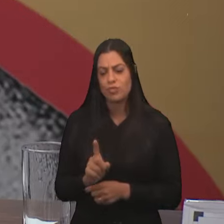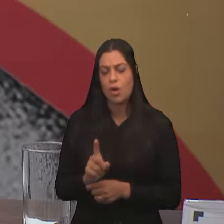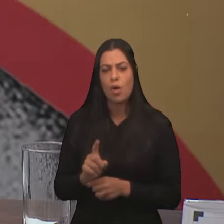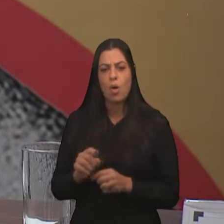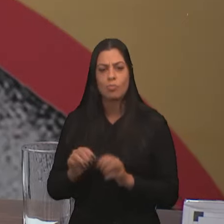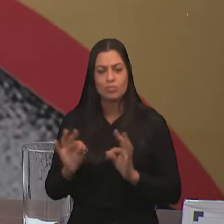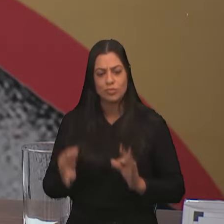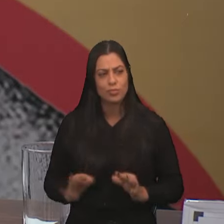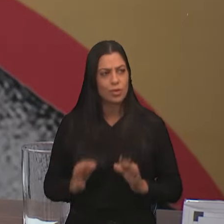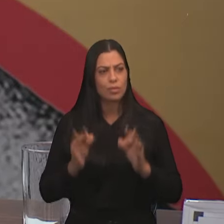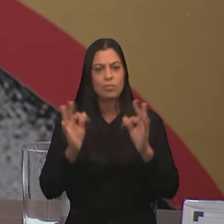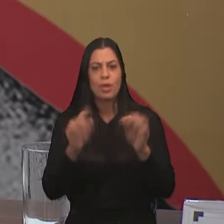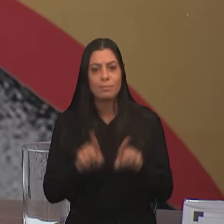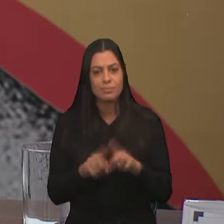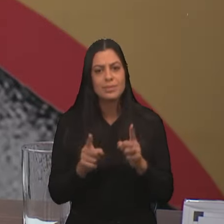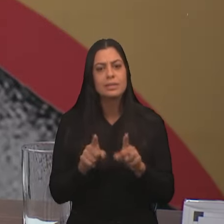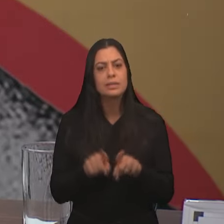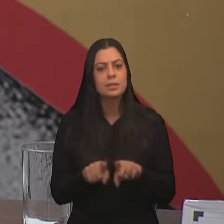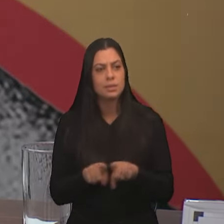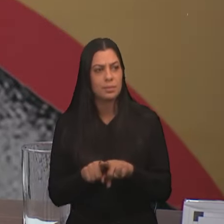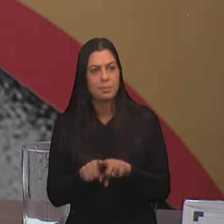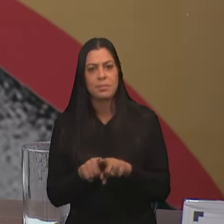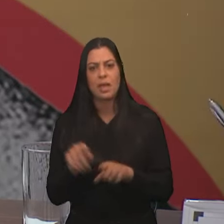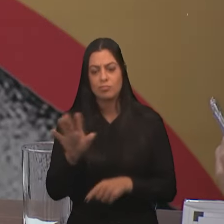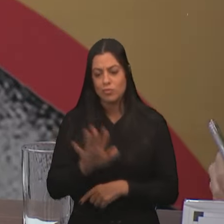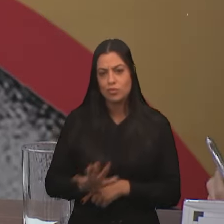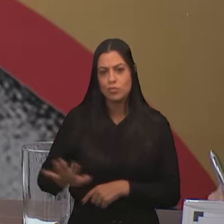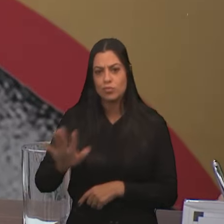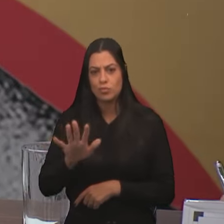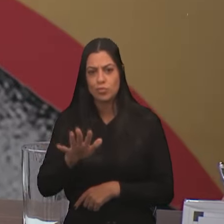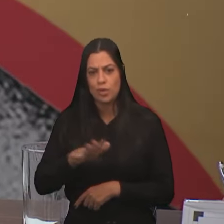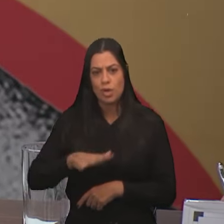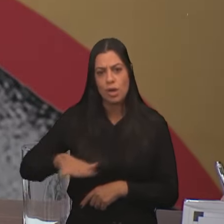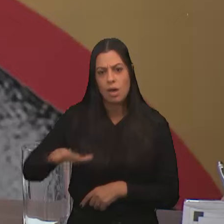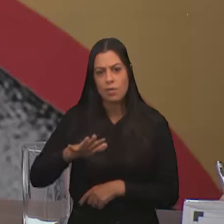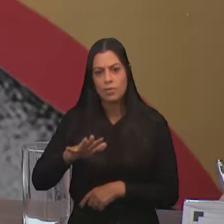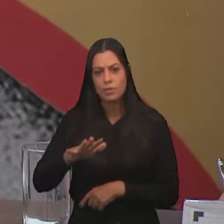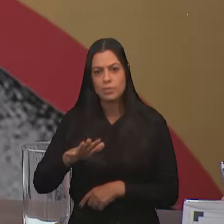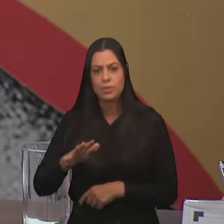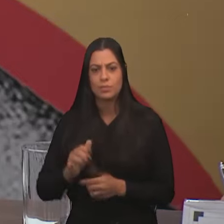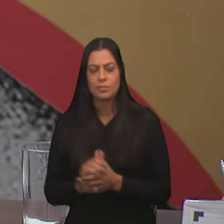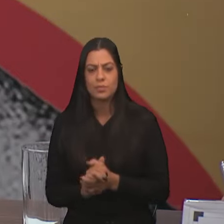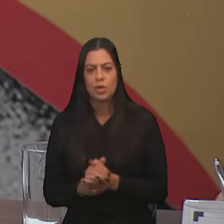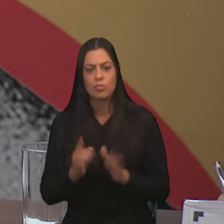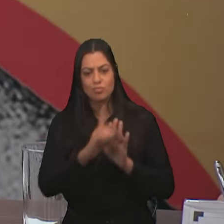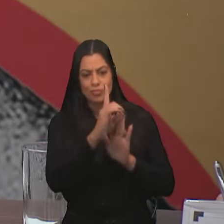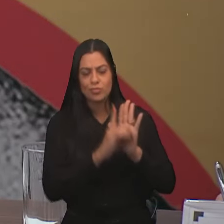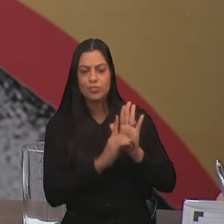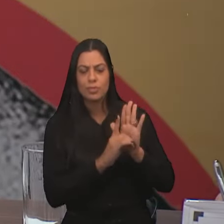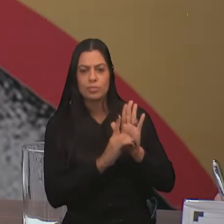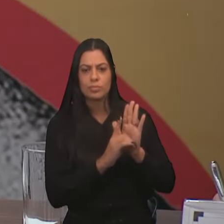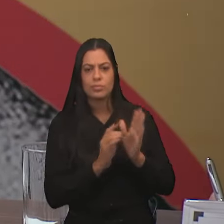plan de la tecnología, pero también en las estructuras sociales y también el derecho.